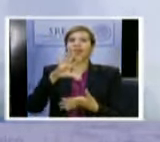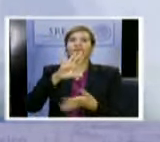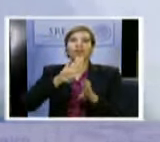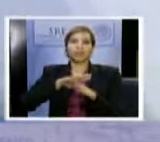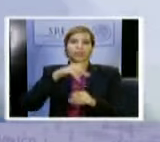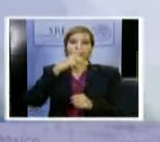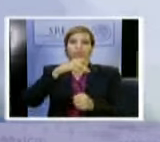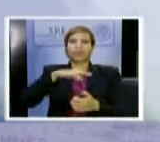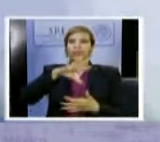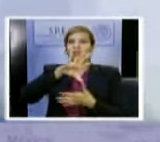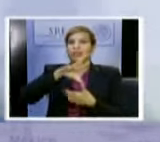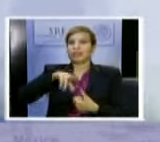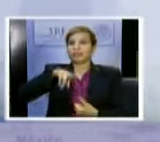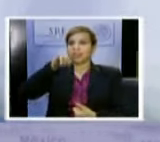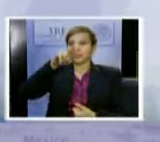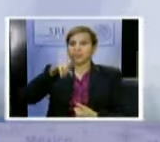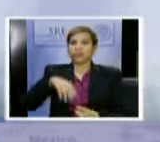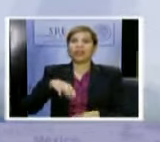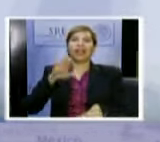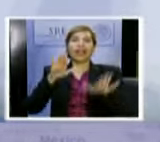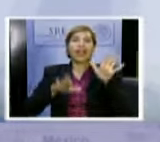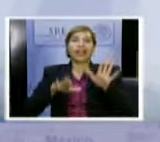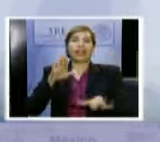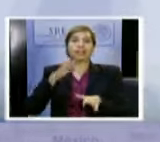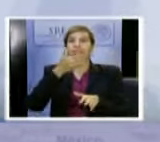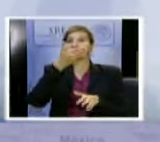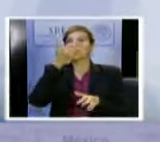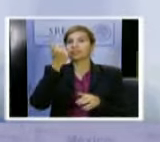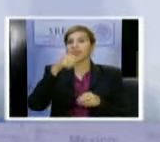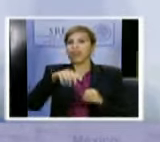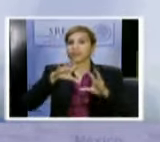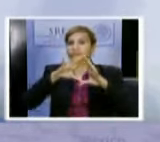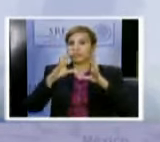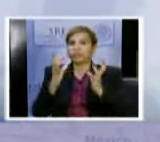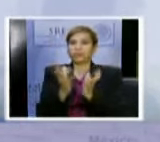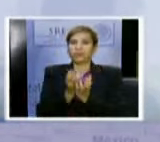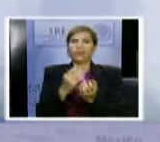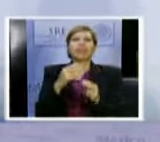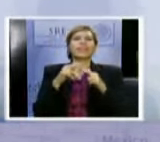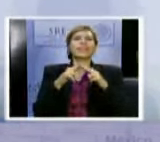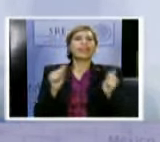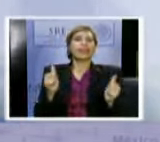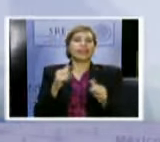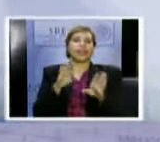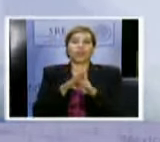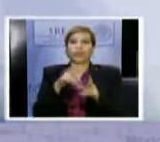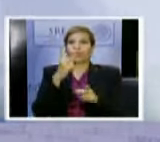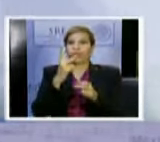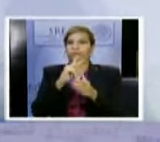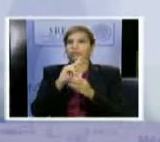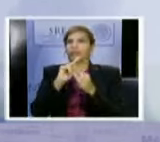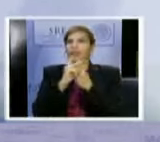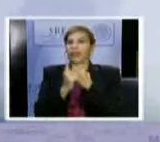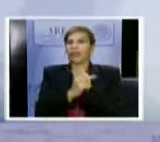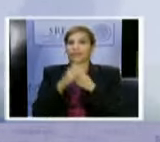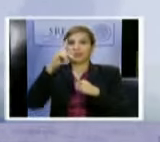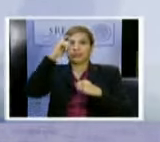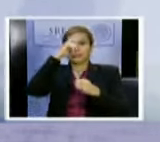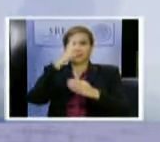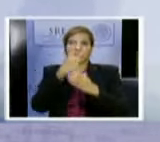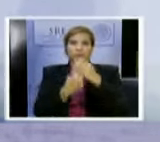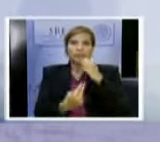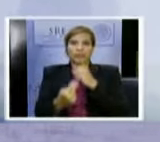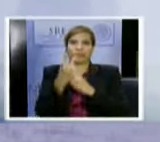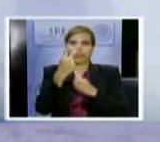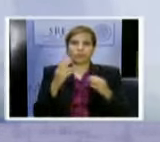Norte. Probablemente no existe en el planeta ninguna relación bilateral tan complicada como la que une a nuestros